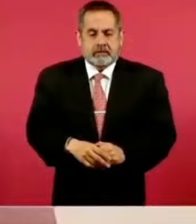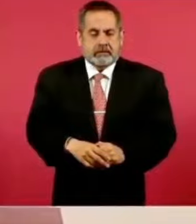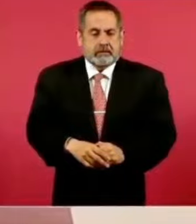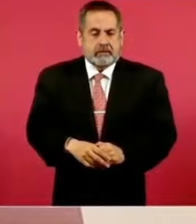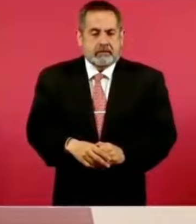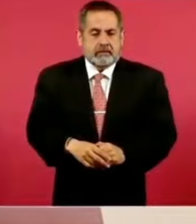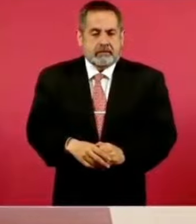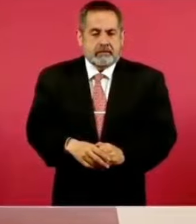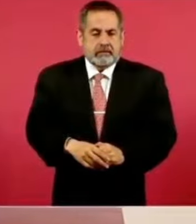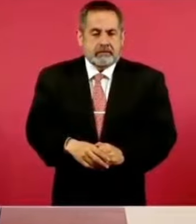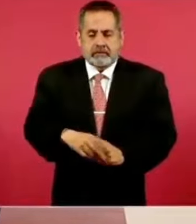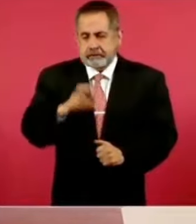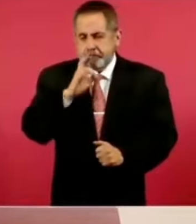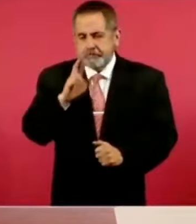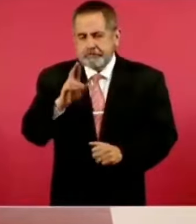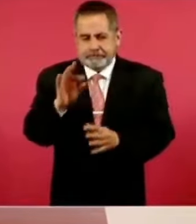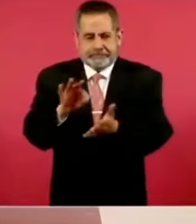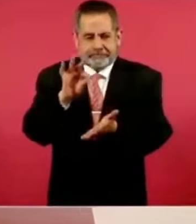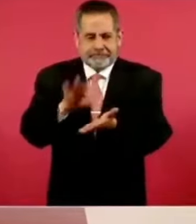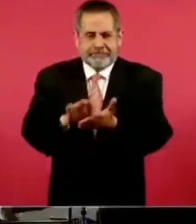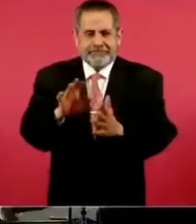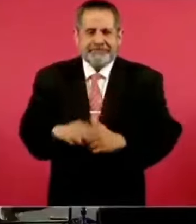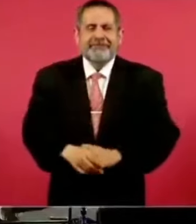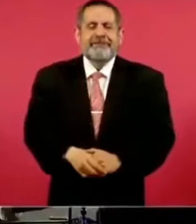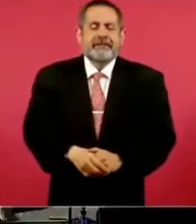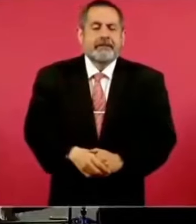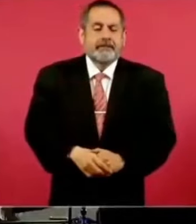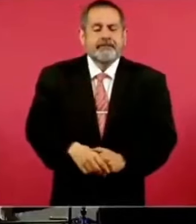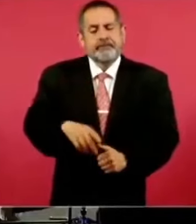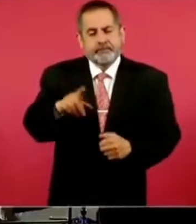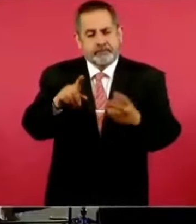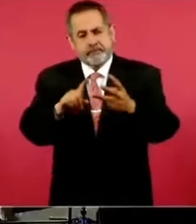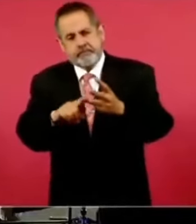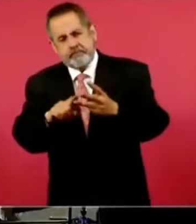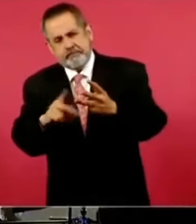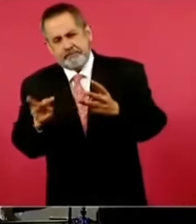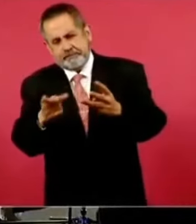te contesté. Presidente, en otro tema, quiero